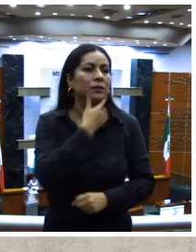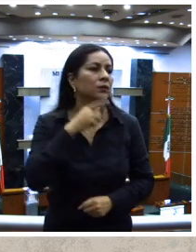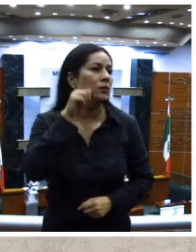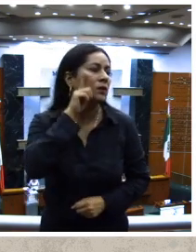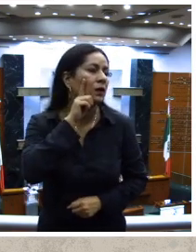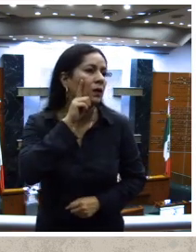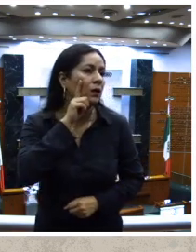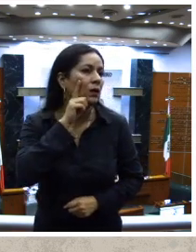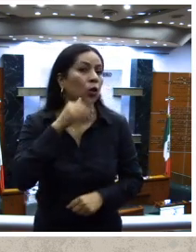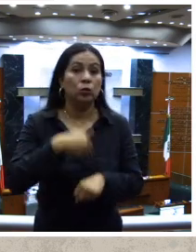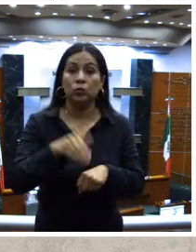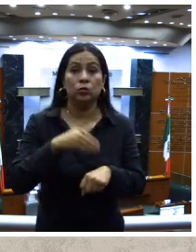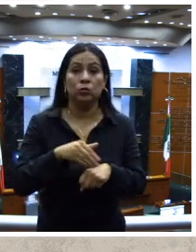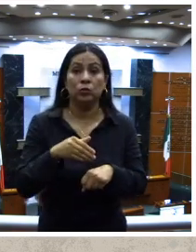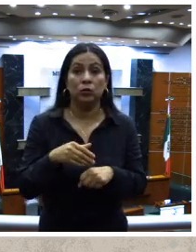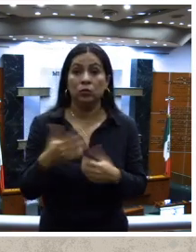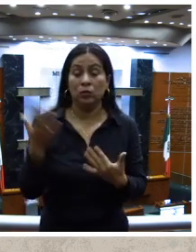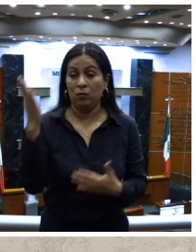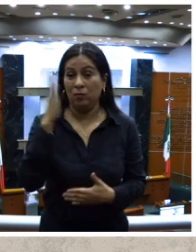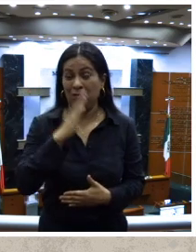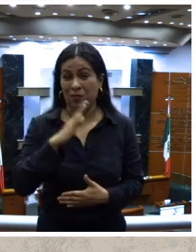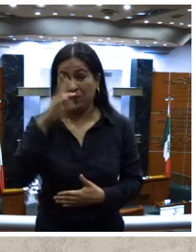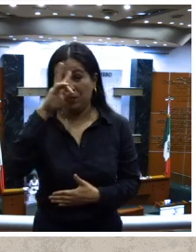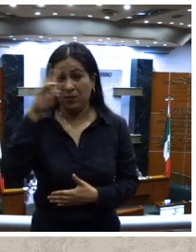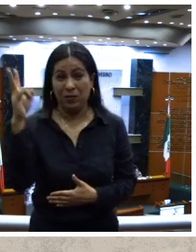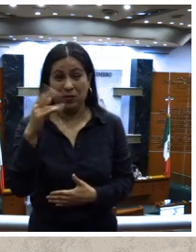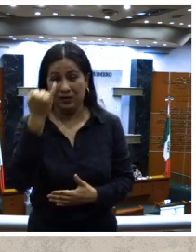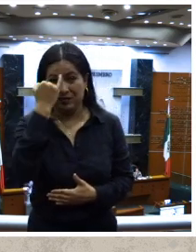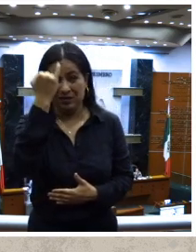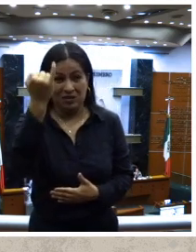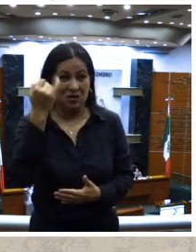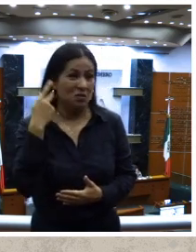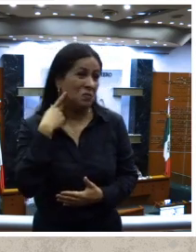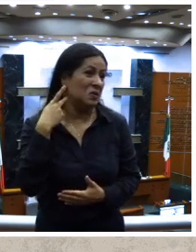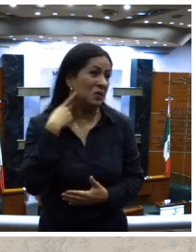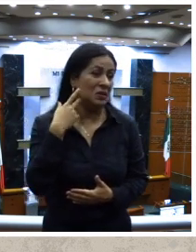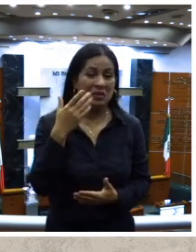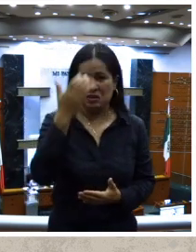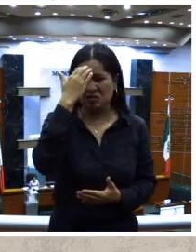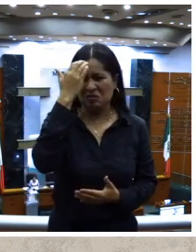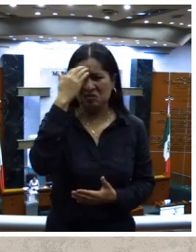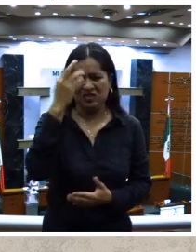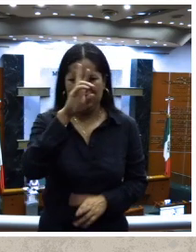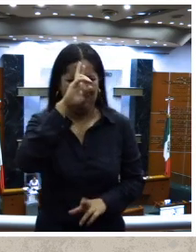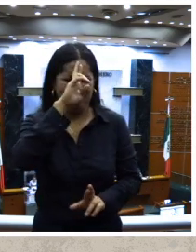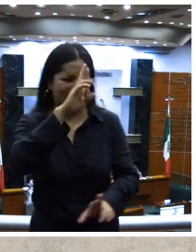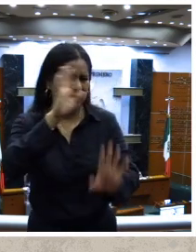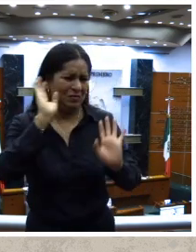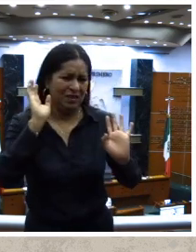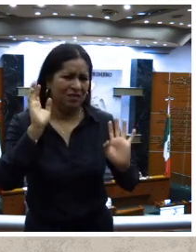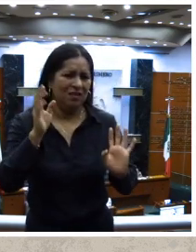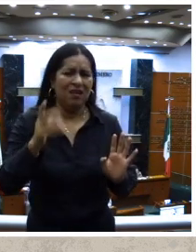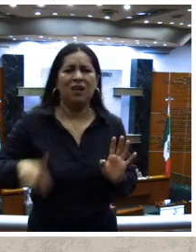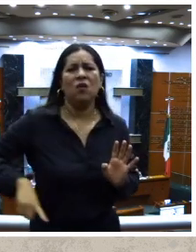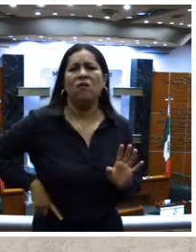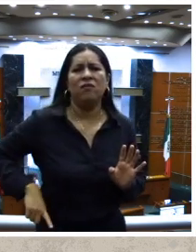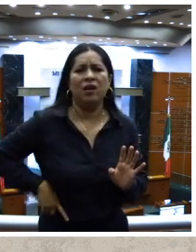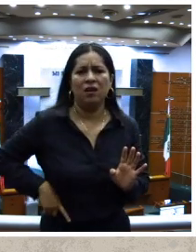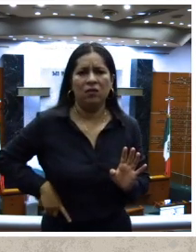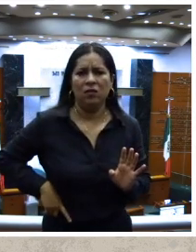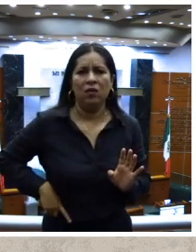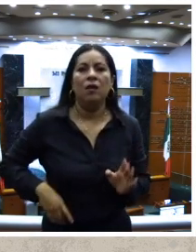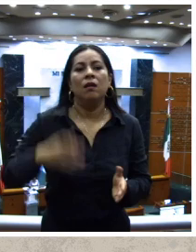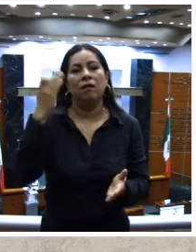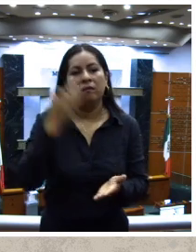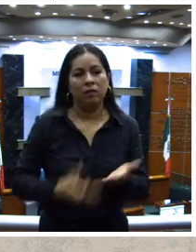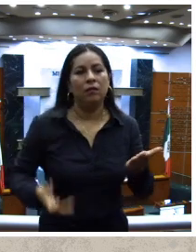diputados, los números son fríos, no conocen ideologías políticas, ni mucho menos respetan a quien gobierna en turno. La deuda